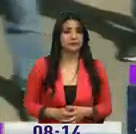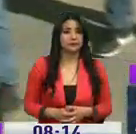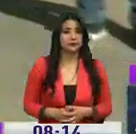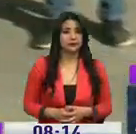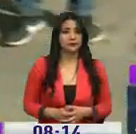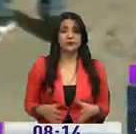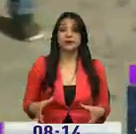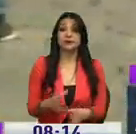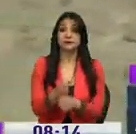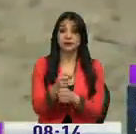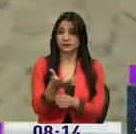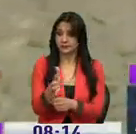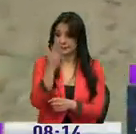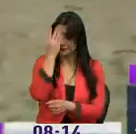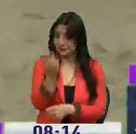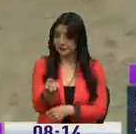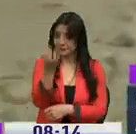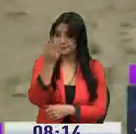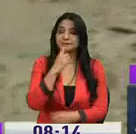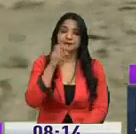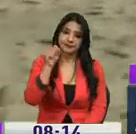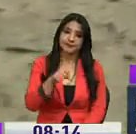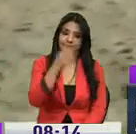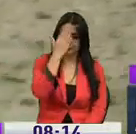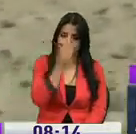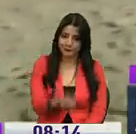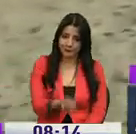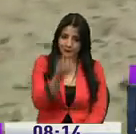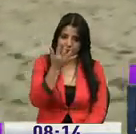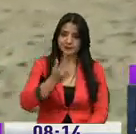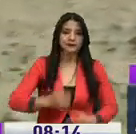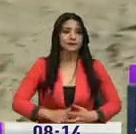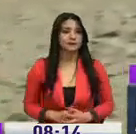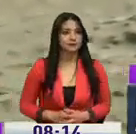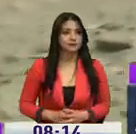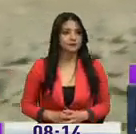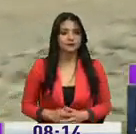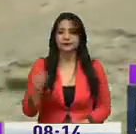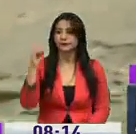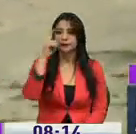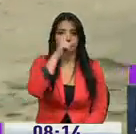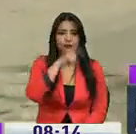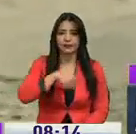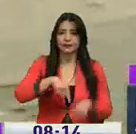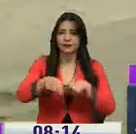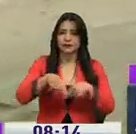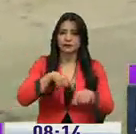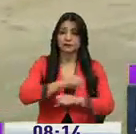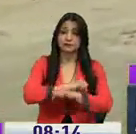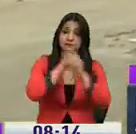de inseguridad, señor, muy buenos días. Buenos días, sí, es bien dificultoso aquí andar